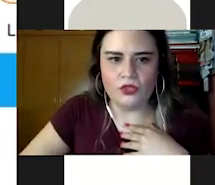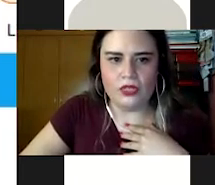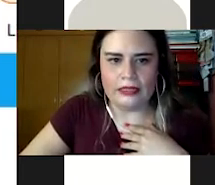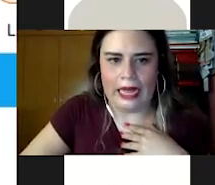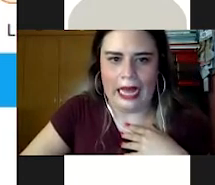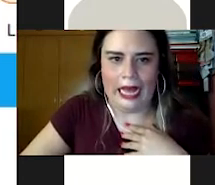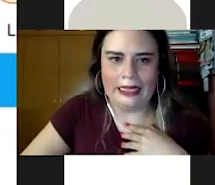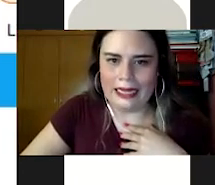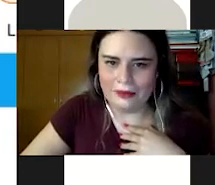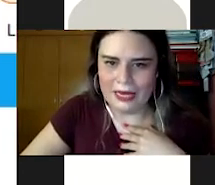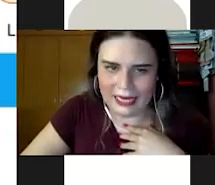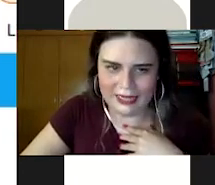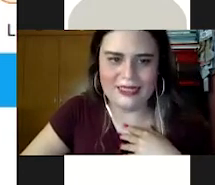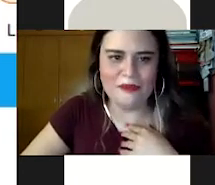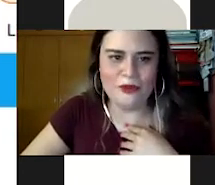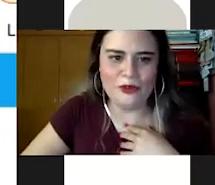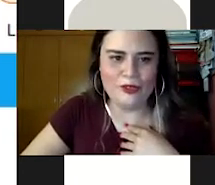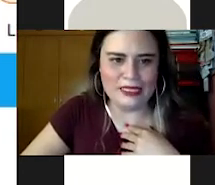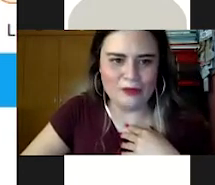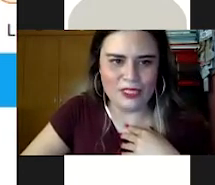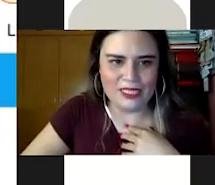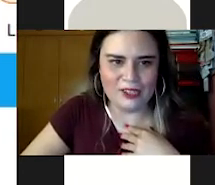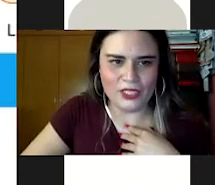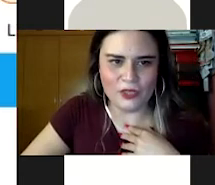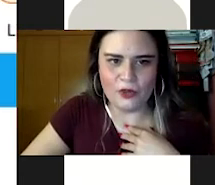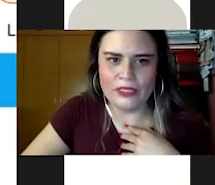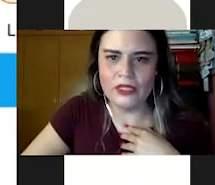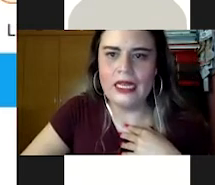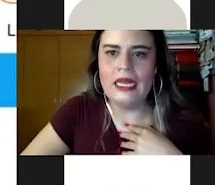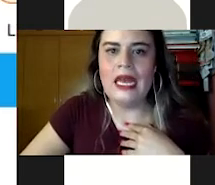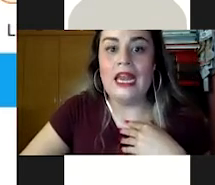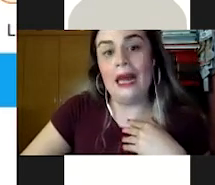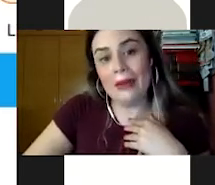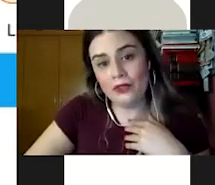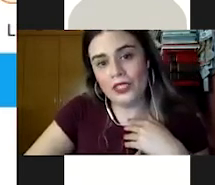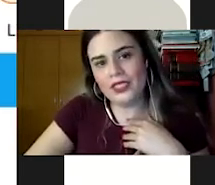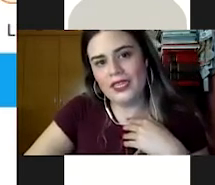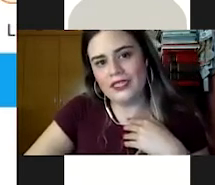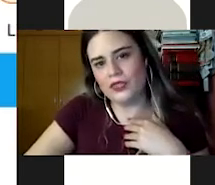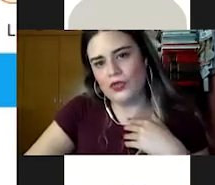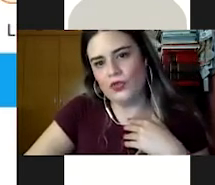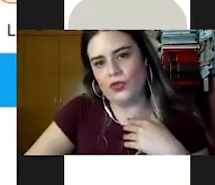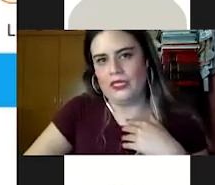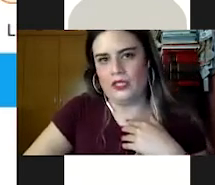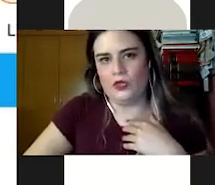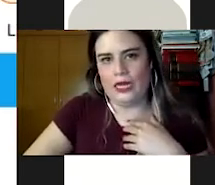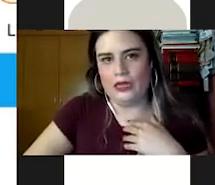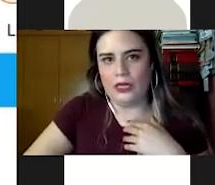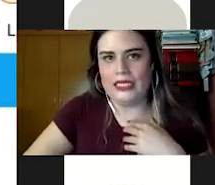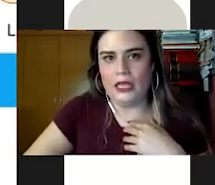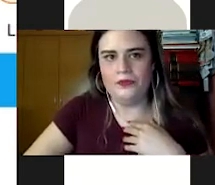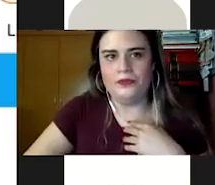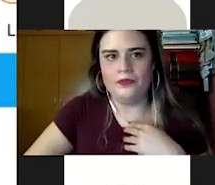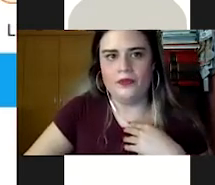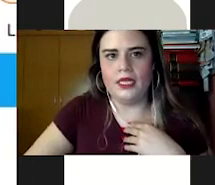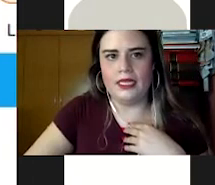estamos tan mal tampoco, no estamos en ceros, eso es lo bueno. La mala noticia es que esto no ha sido